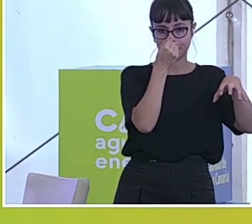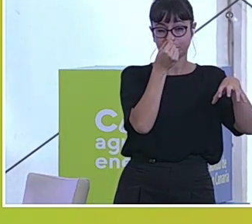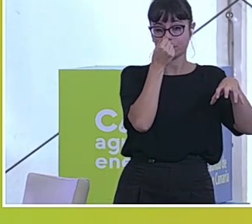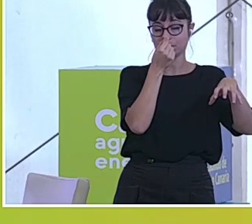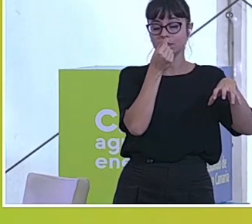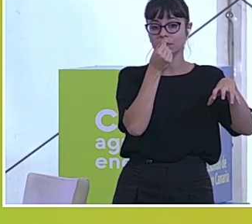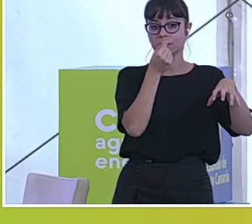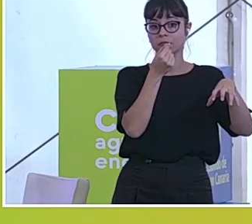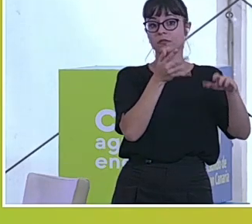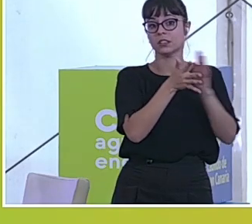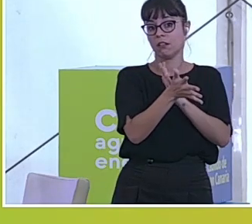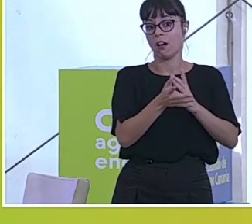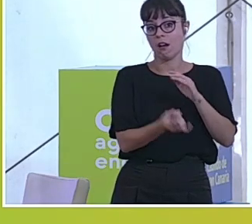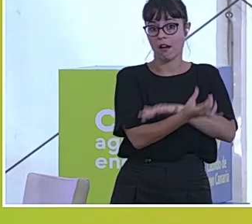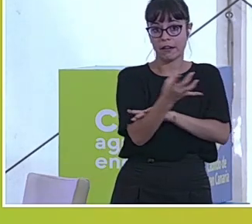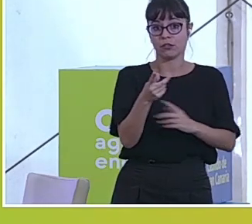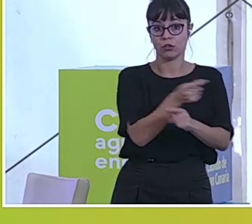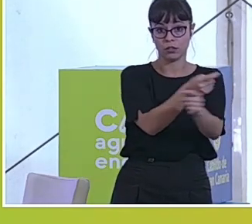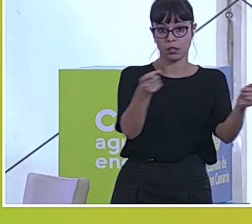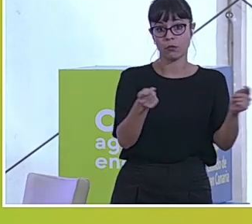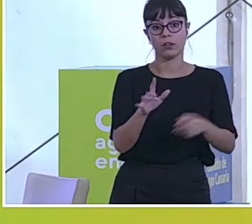el compendio de todas estas tecnologías, ¿vale?